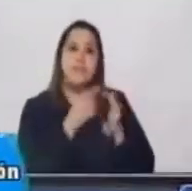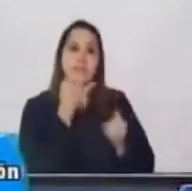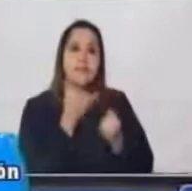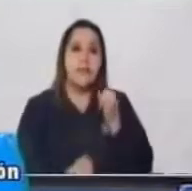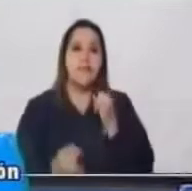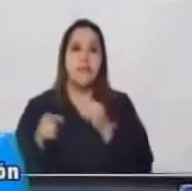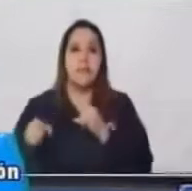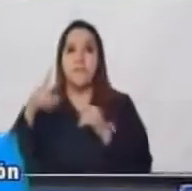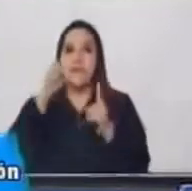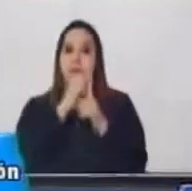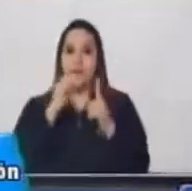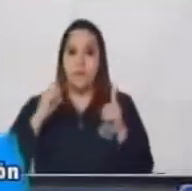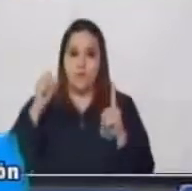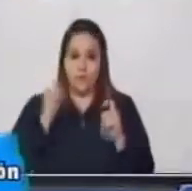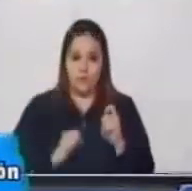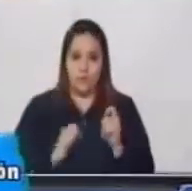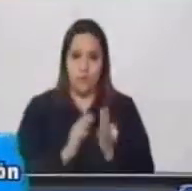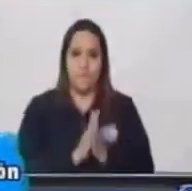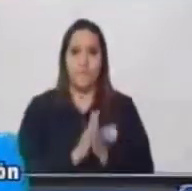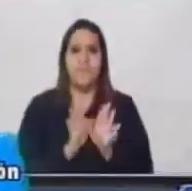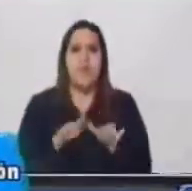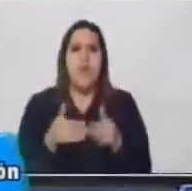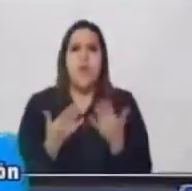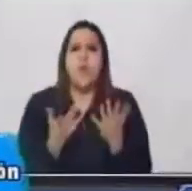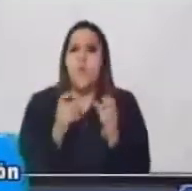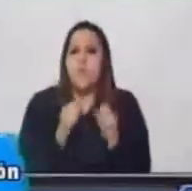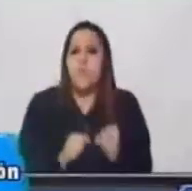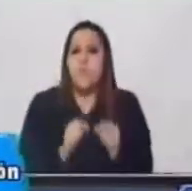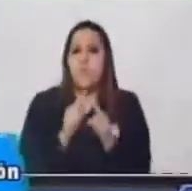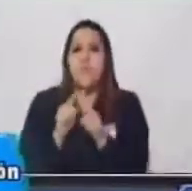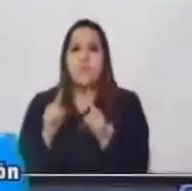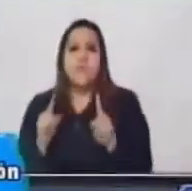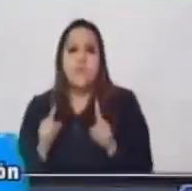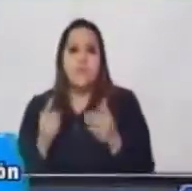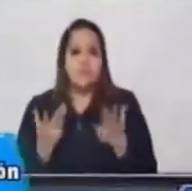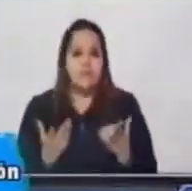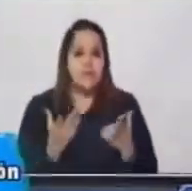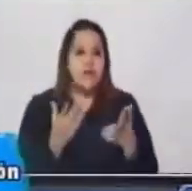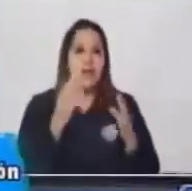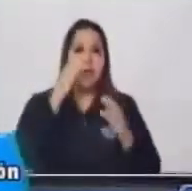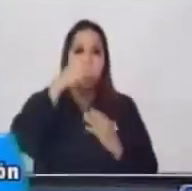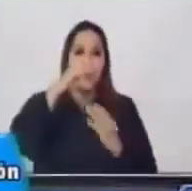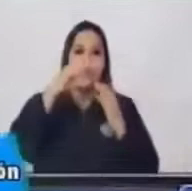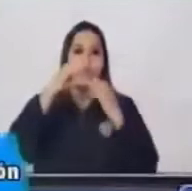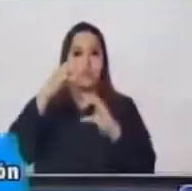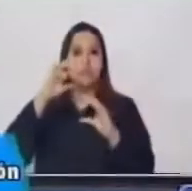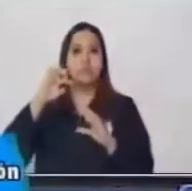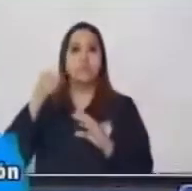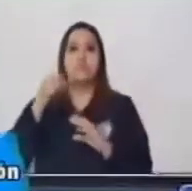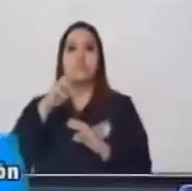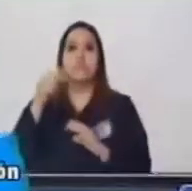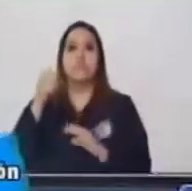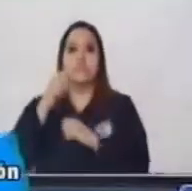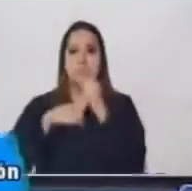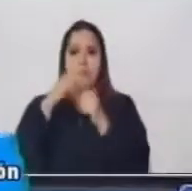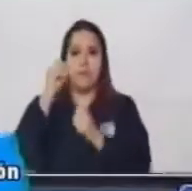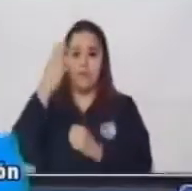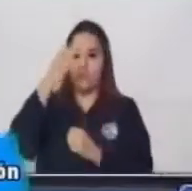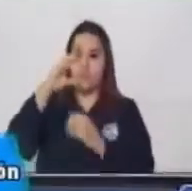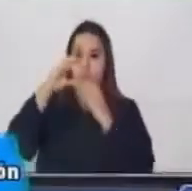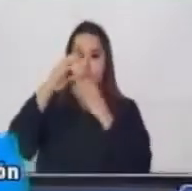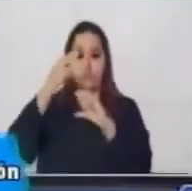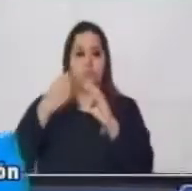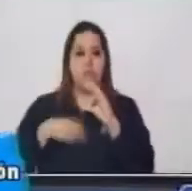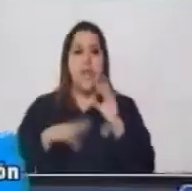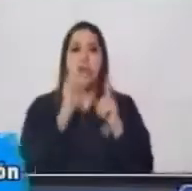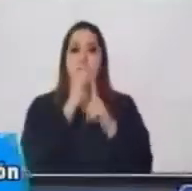idea. ¿Cómo diferenciamos las oraciones en un párrafo? Las diferenciamos porque las oraciones, cuando tú